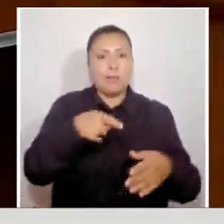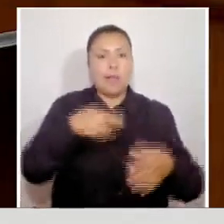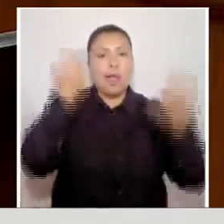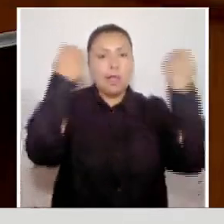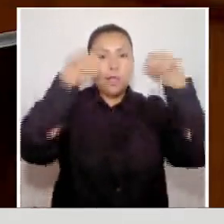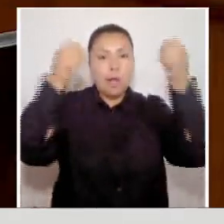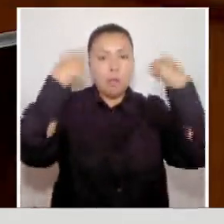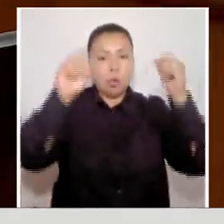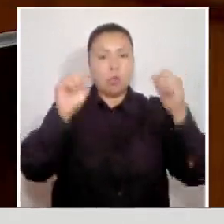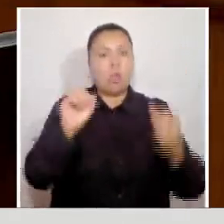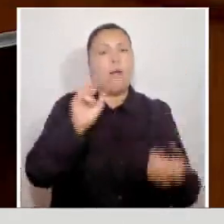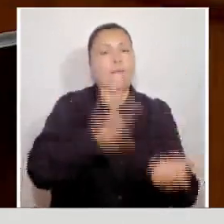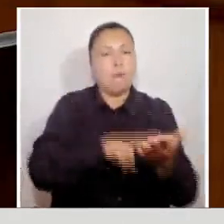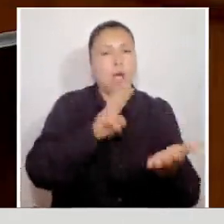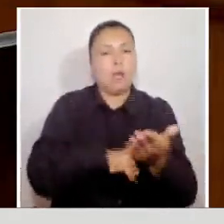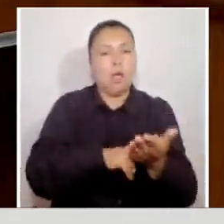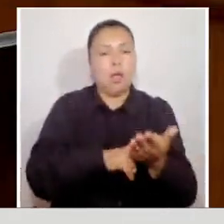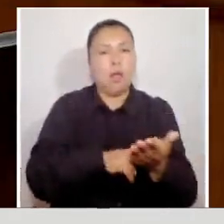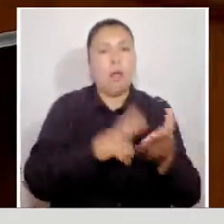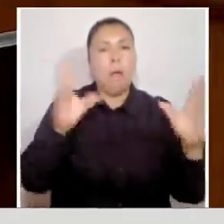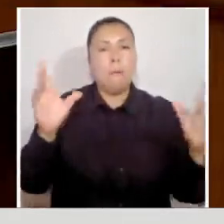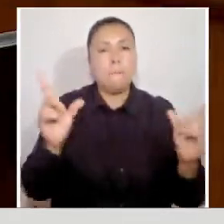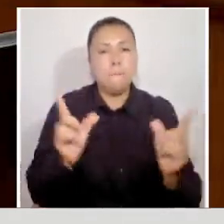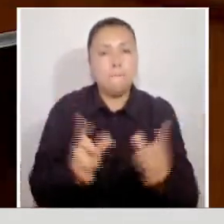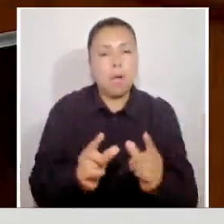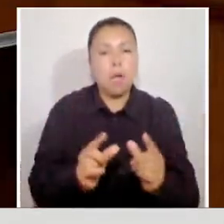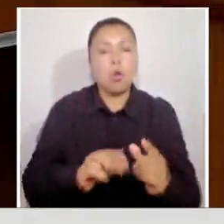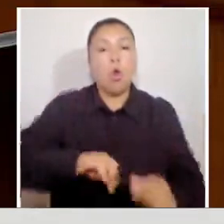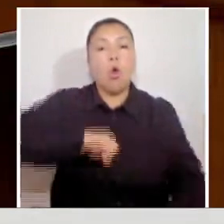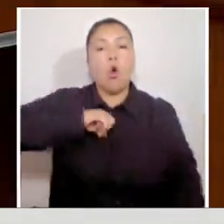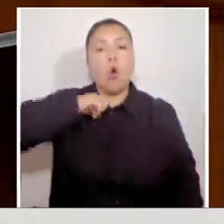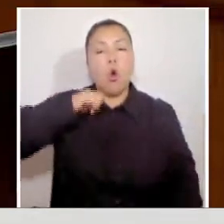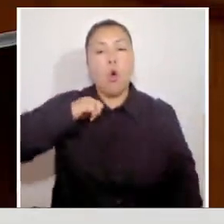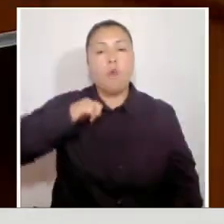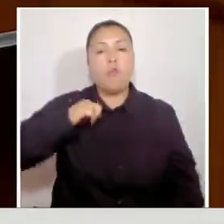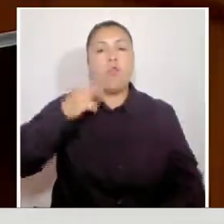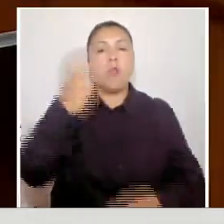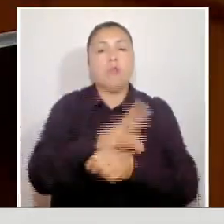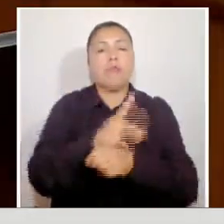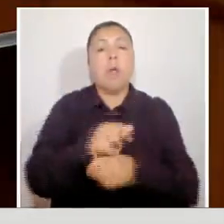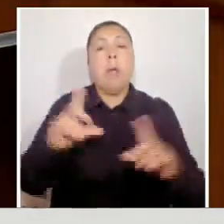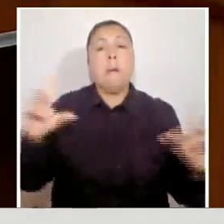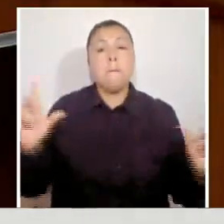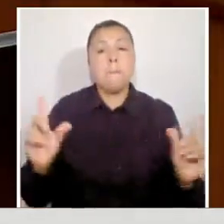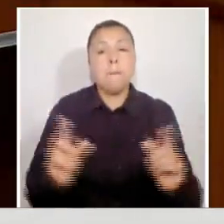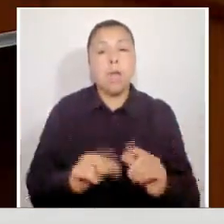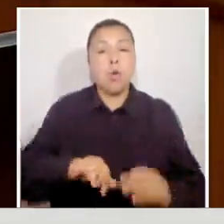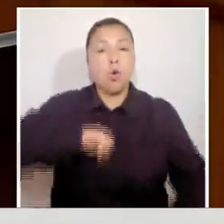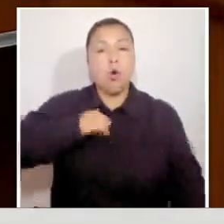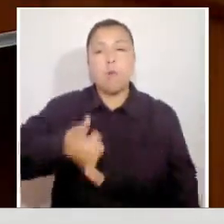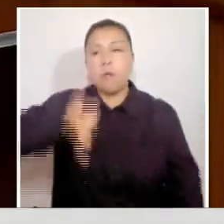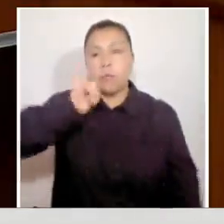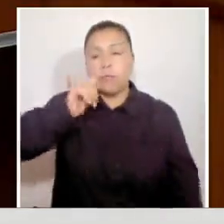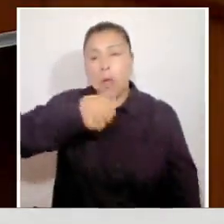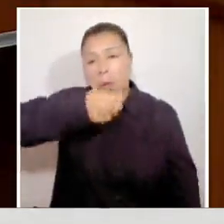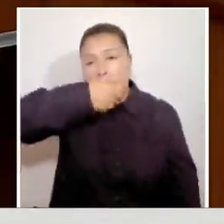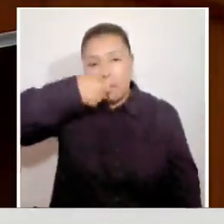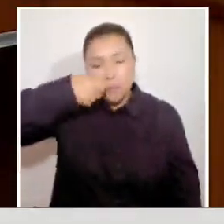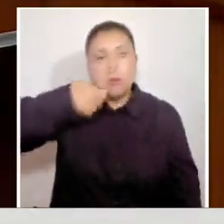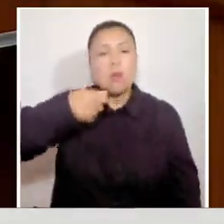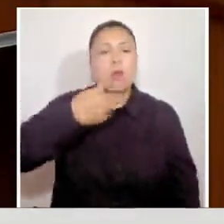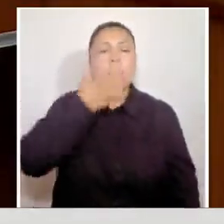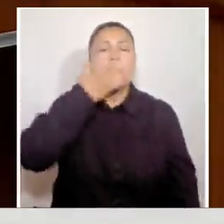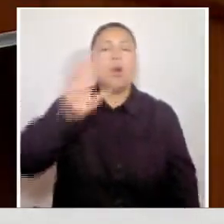tener menos jóvenes insertos en la delincuencia menos joven inserto en el alcoholismo y la proción y vamos a tener mejores